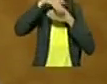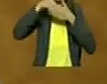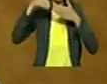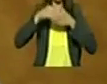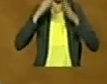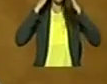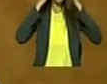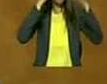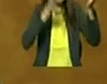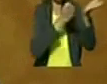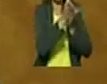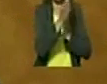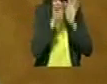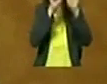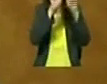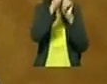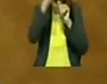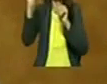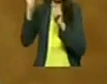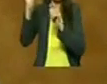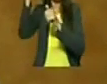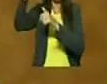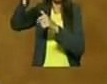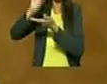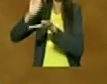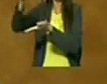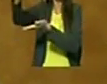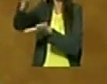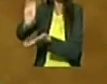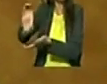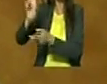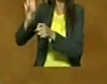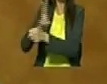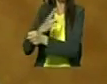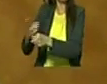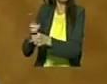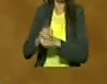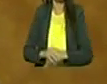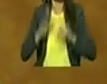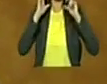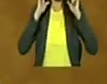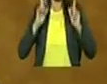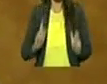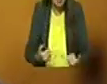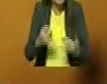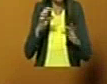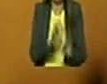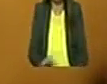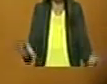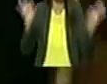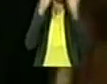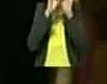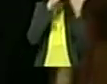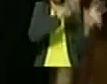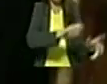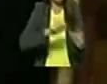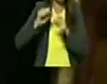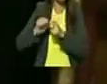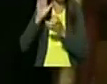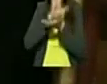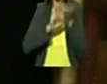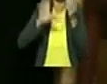y 600 millones en bienes de capital. De más está decir que la salud no entra en este recorte. Adicionalmente mencionó